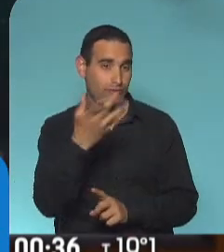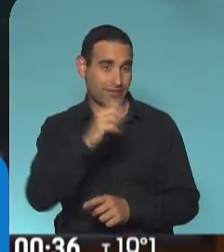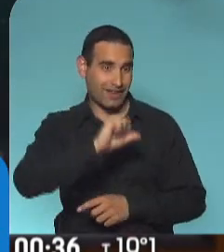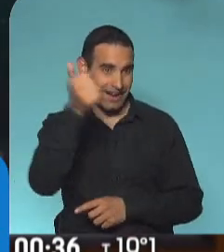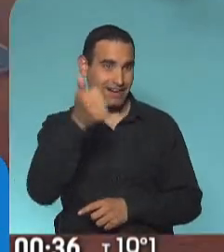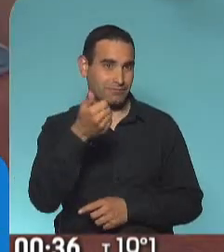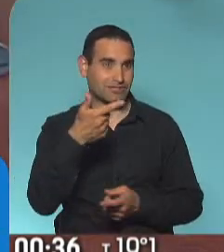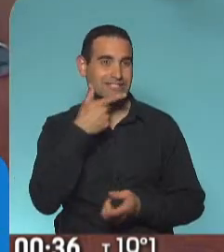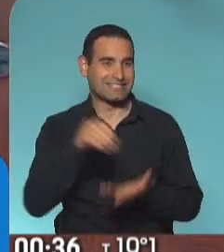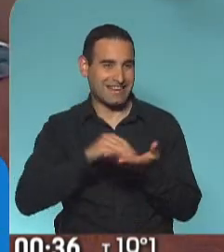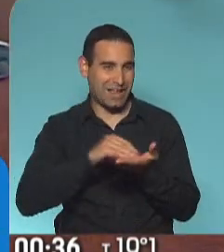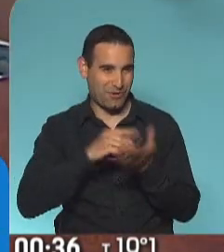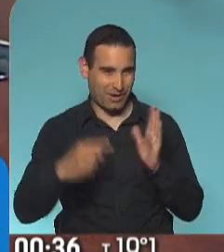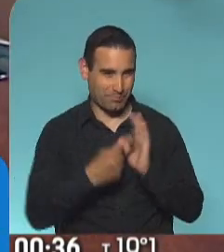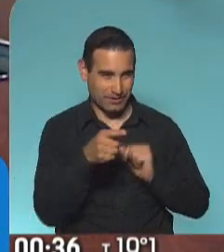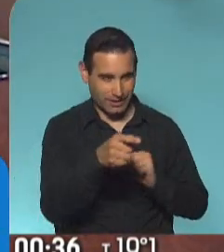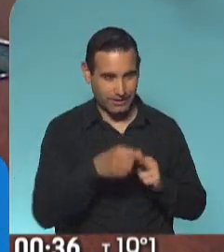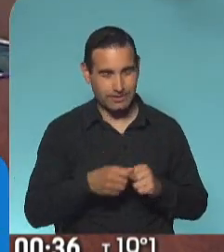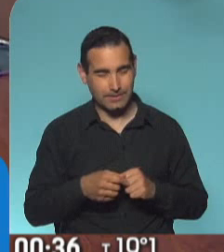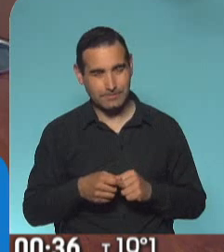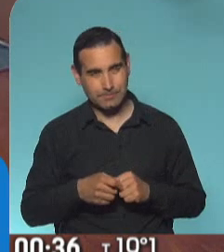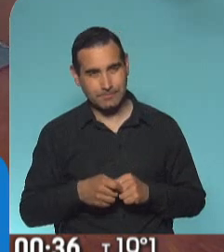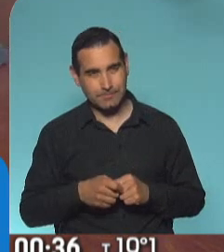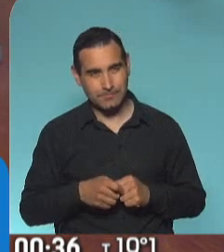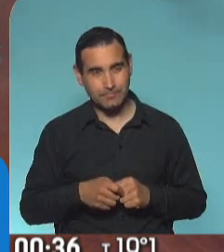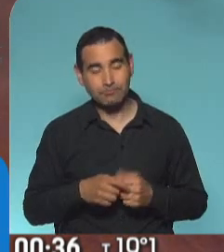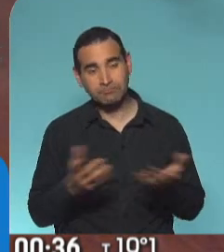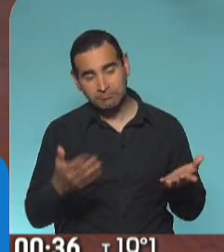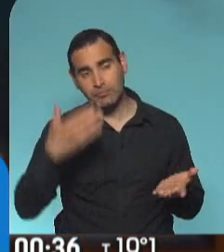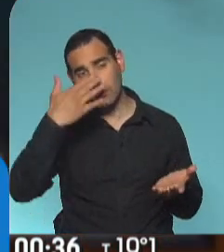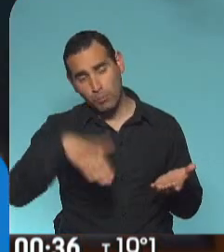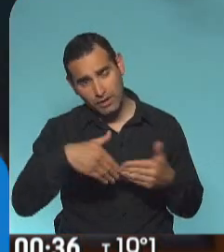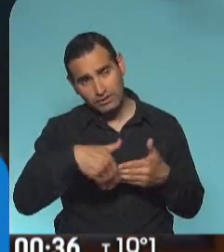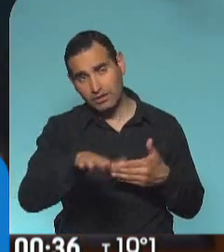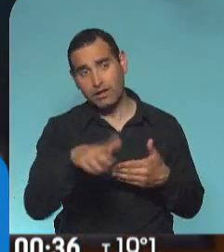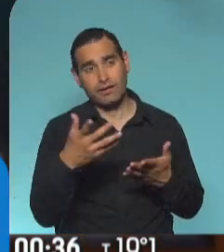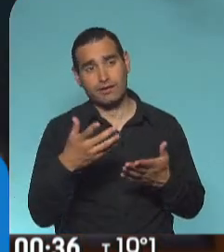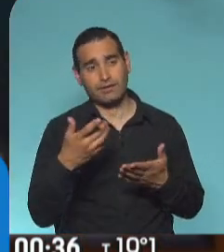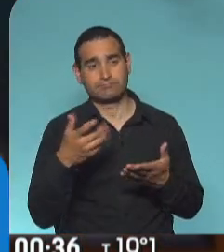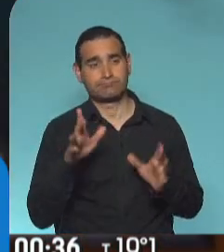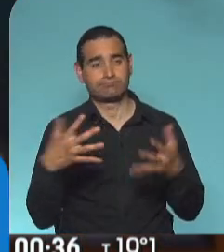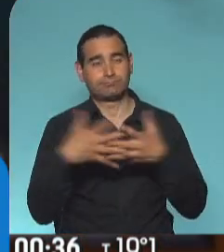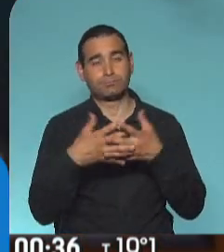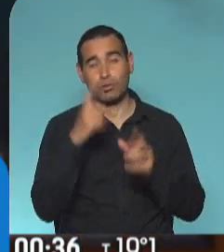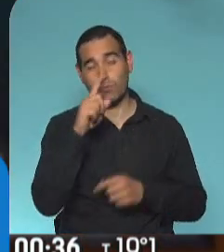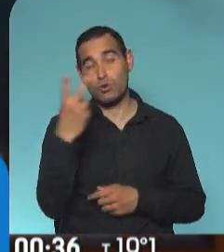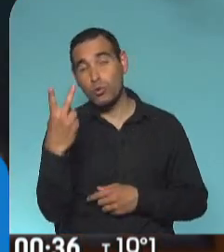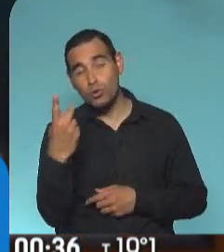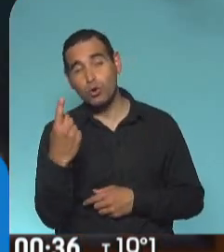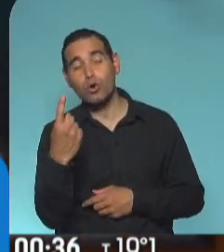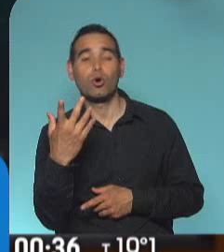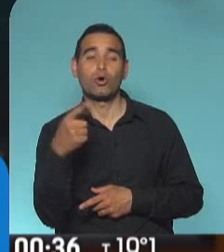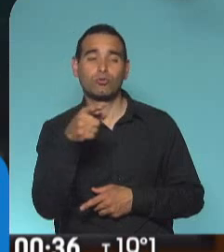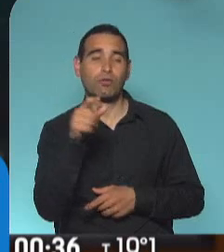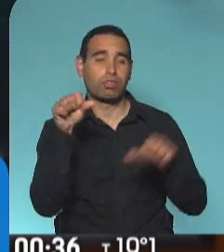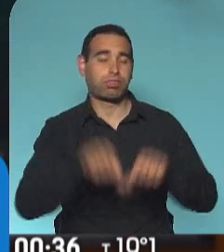recordaba. senadora en Claro. Capital Federal. Y bueno, después del fracaso de la Alianza en el 2001, Sí.